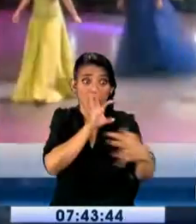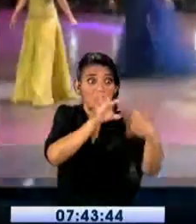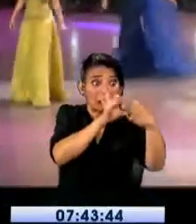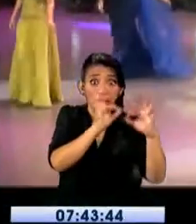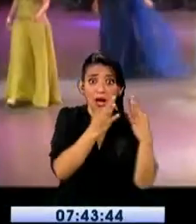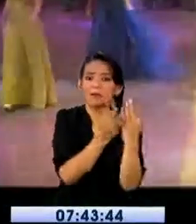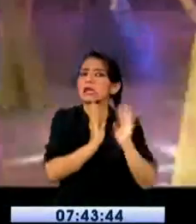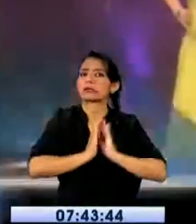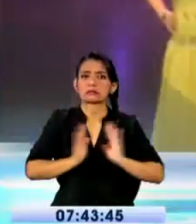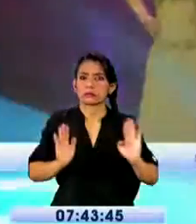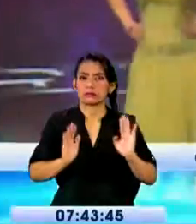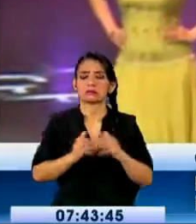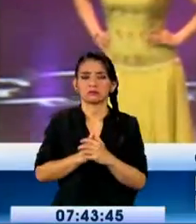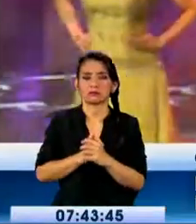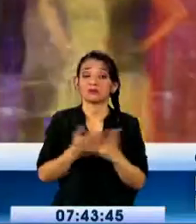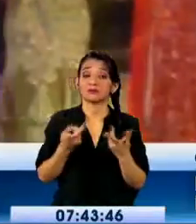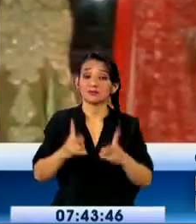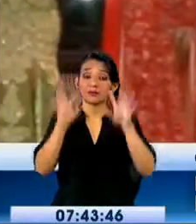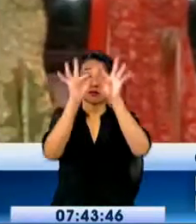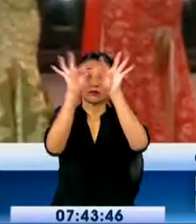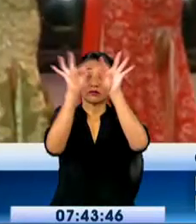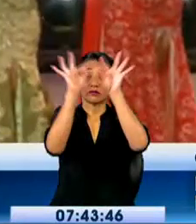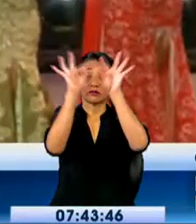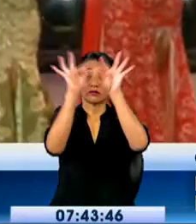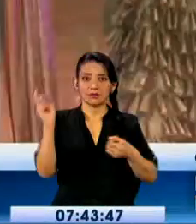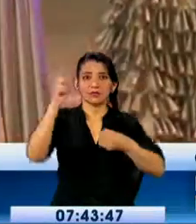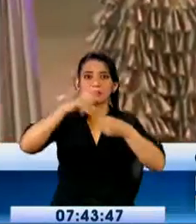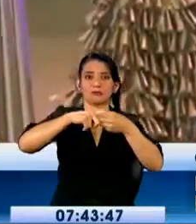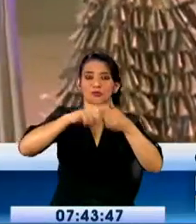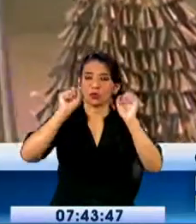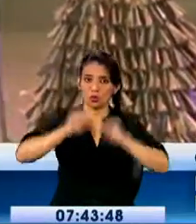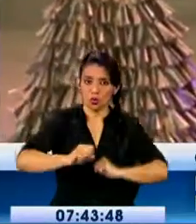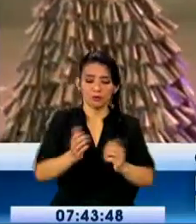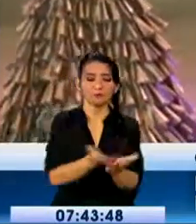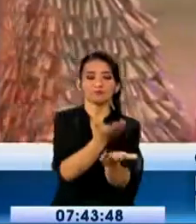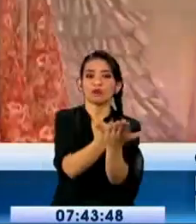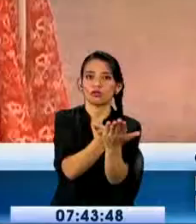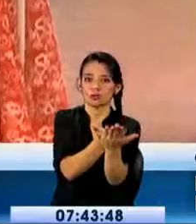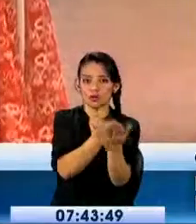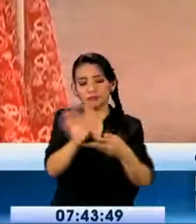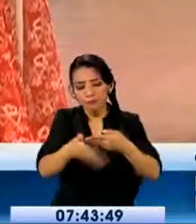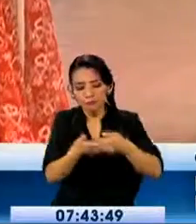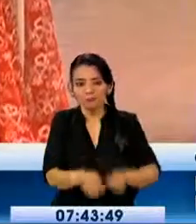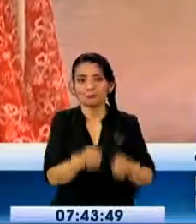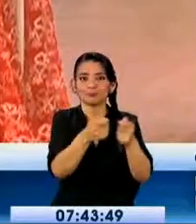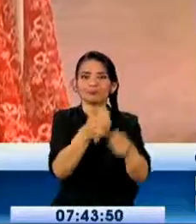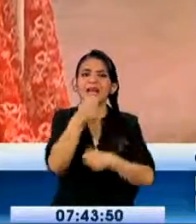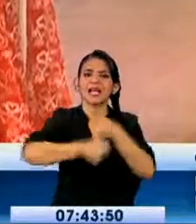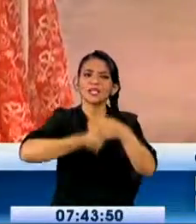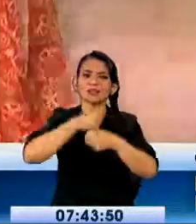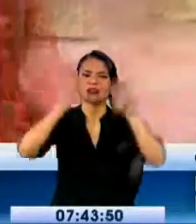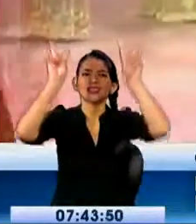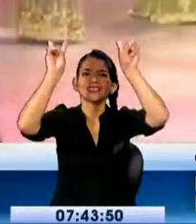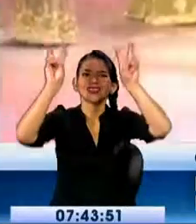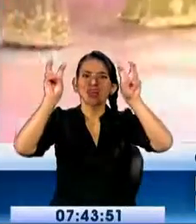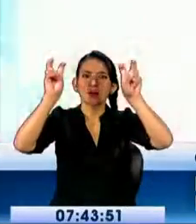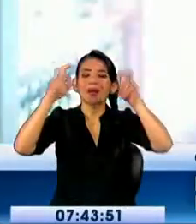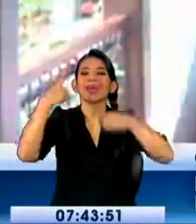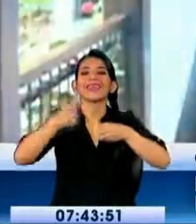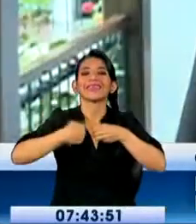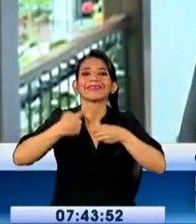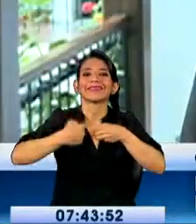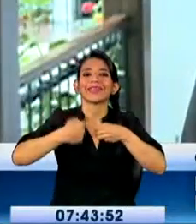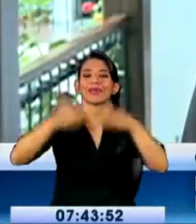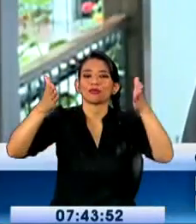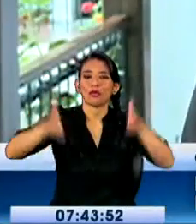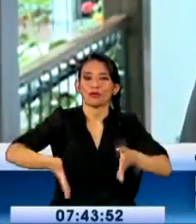Para postularse deben llenar un formulario de inscripción y presentar un proyecto que este año trata sobre la quiteñidad.